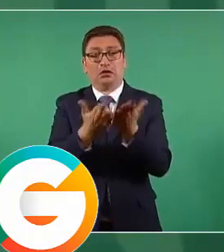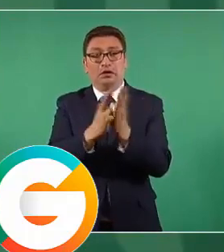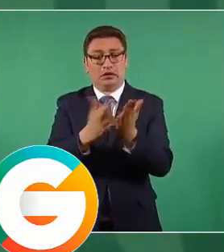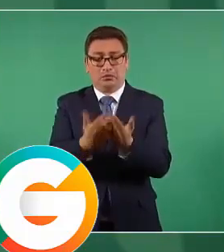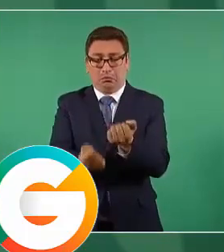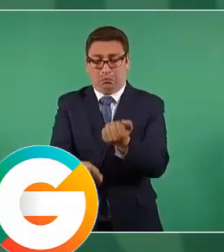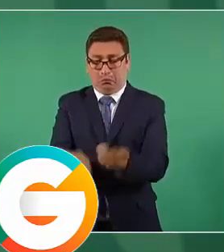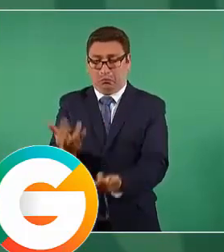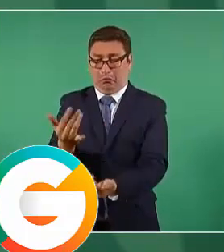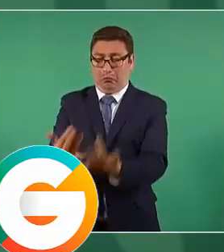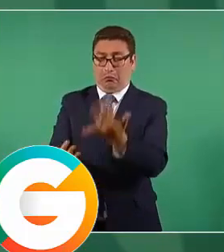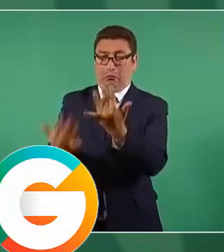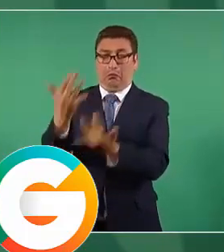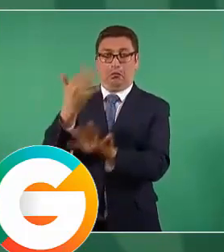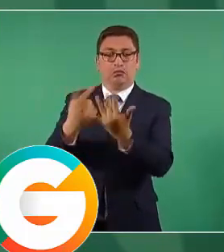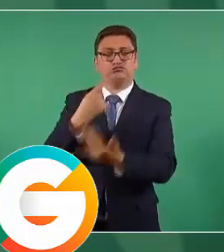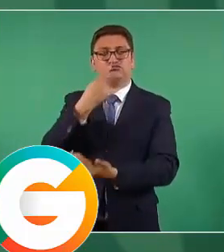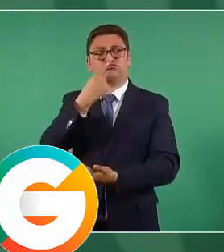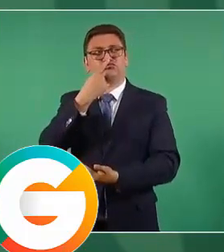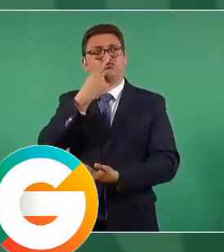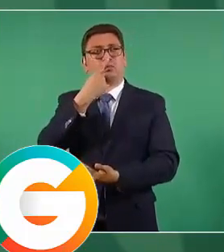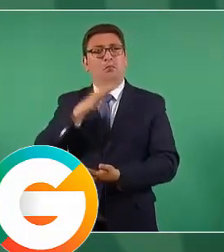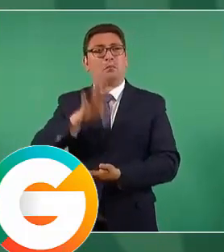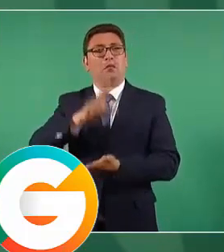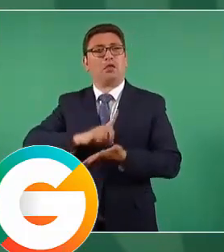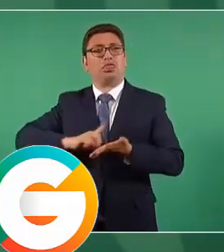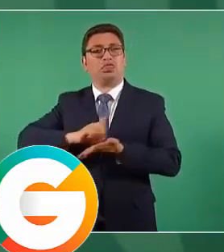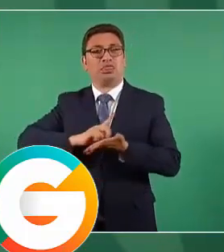era olor a droga.